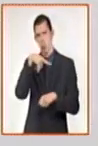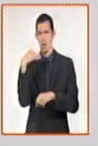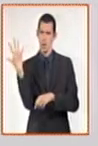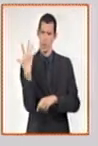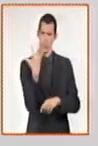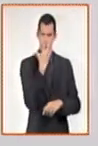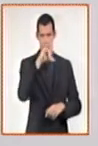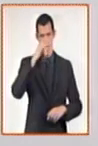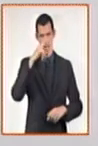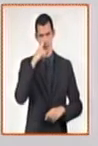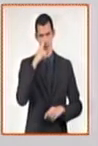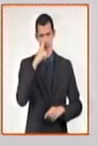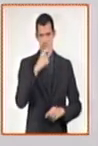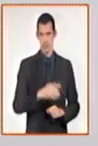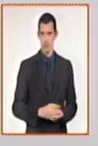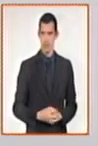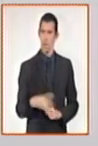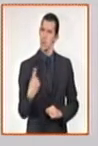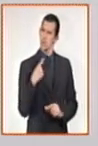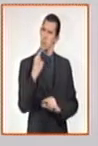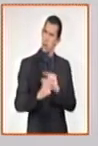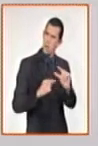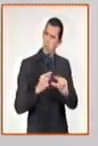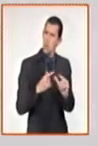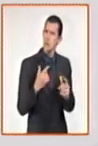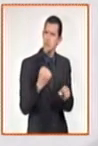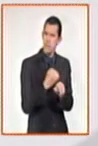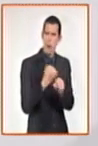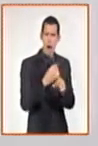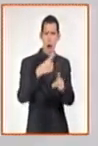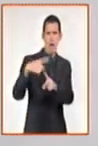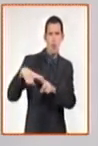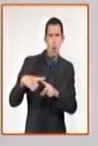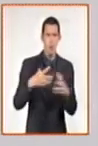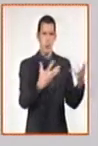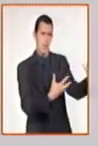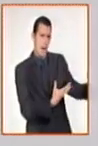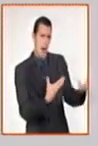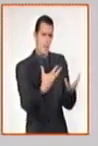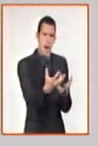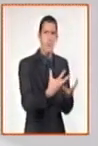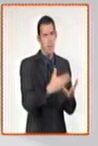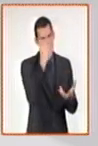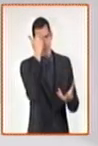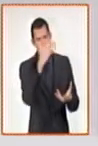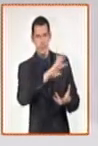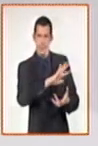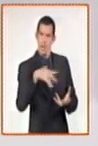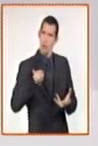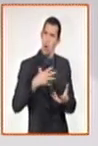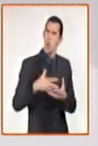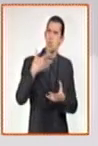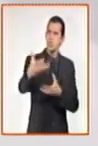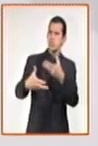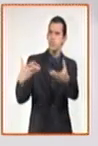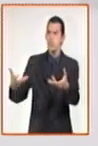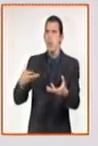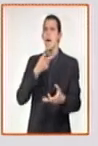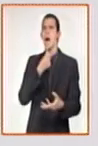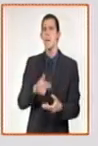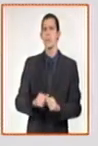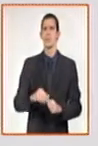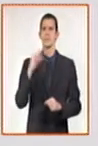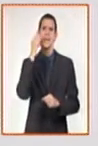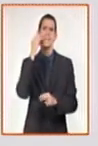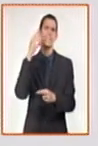este sentido, o para ir dando respuesta, ya un nivel de recursos han estado llegando a la provincia, dígase